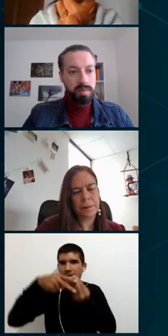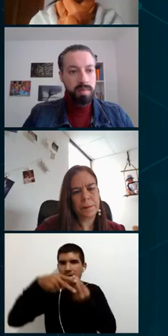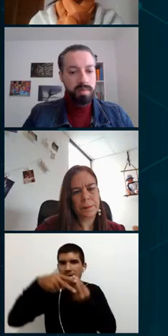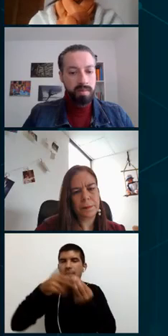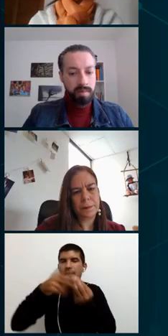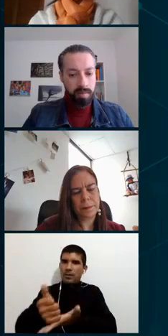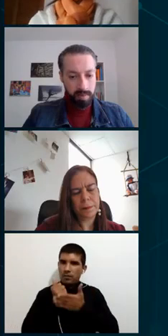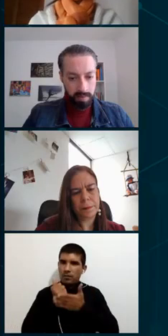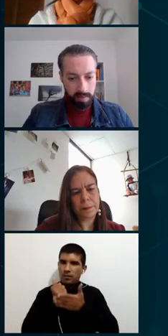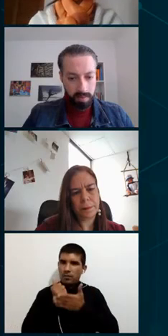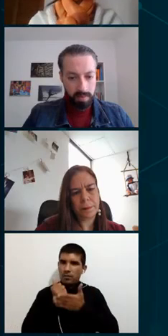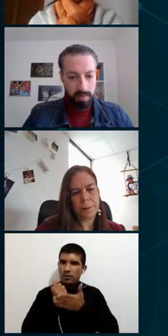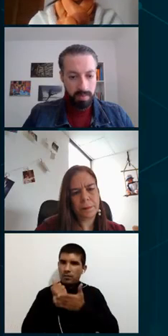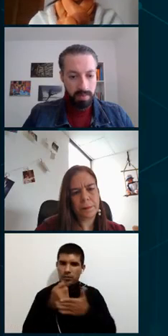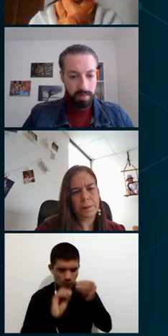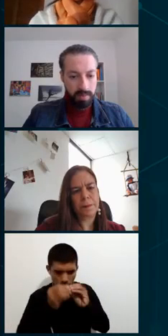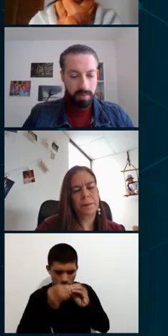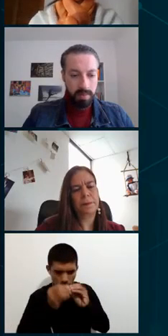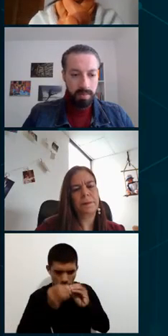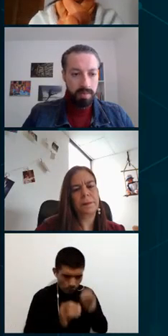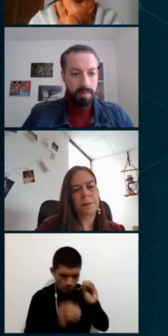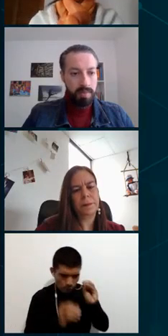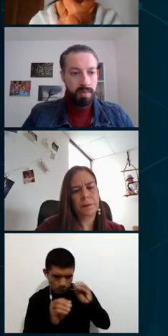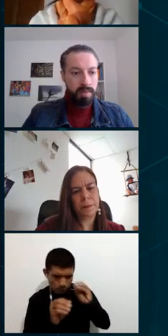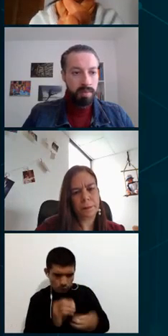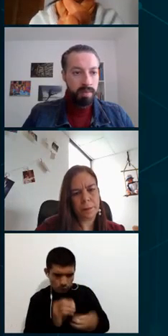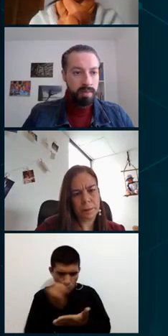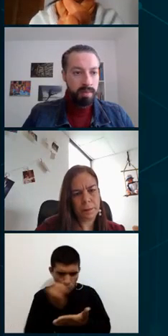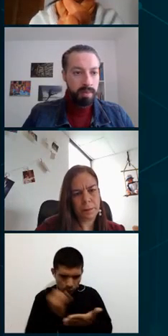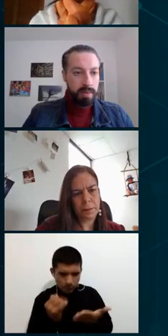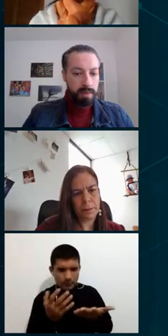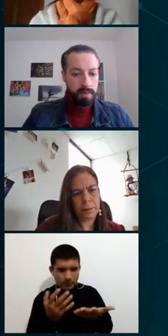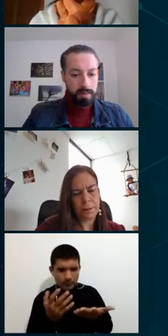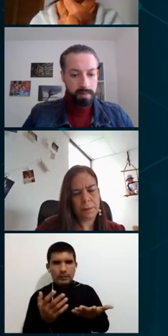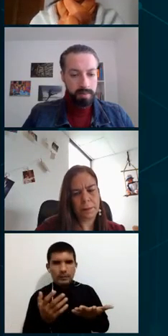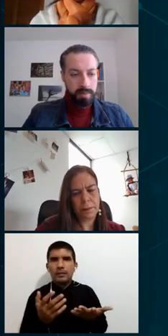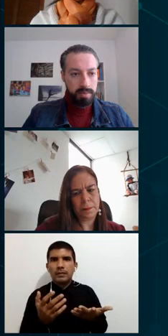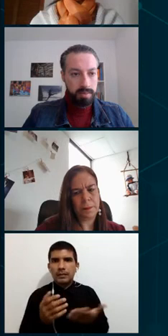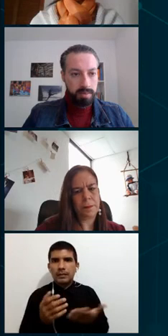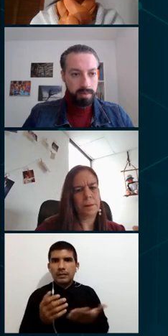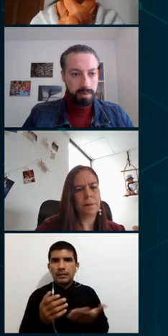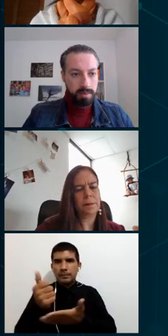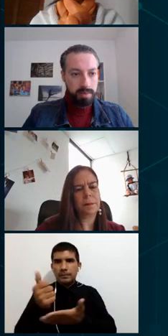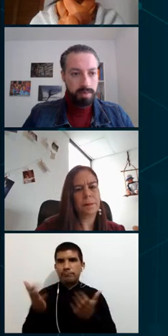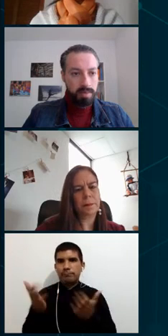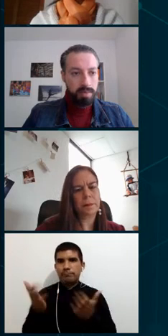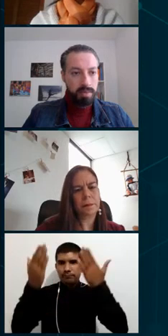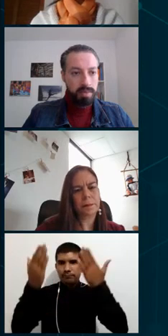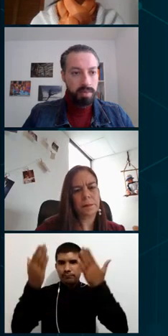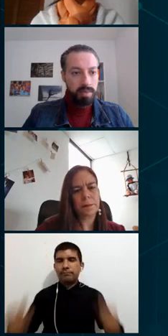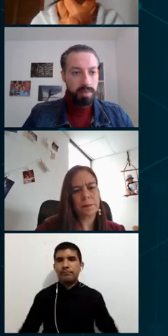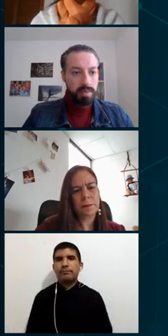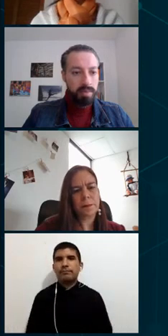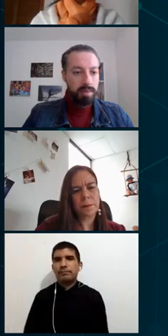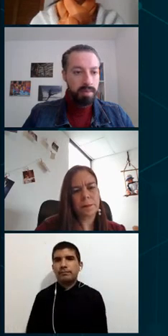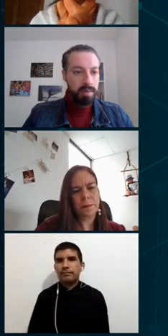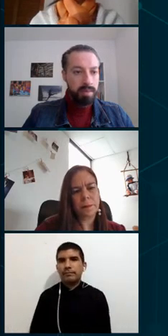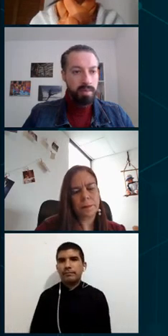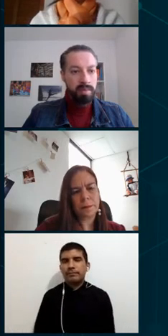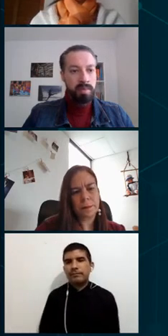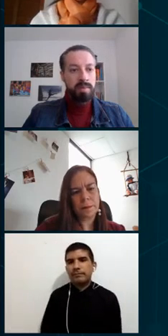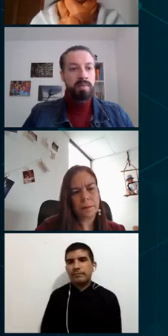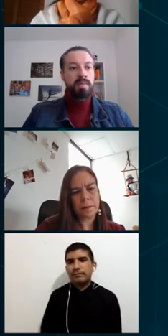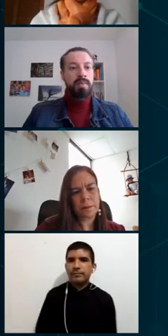beneficios pues, que voy a tener paso a paso y qué idea para llegar a la necesidad puntual que quiero recrear. ¿Listo? Entonces, acá